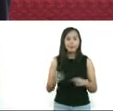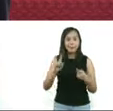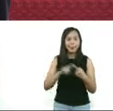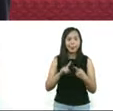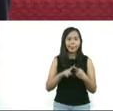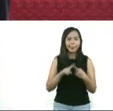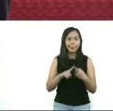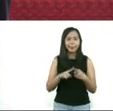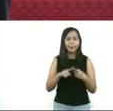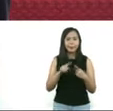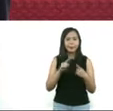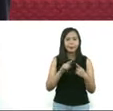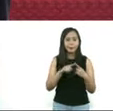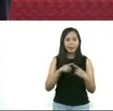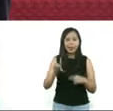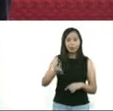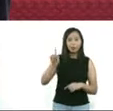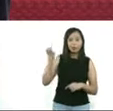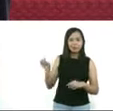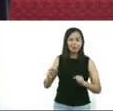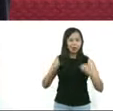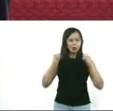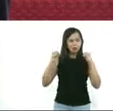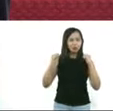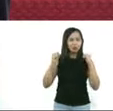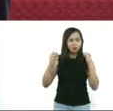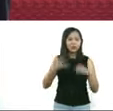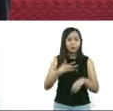Primero el de la manifestación del domingo pasado.